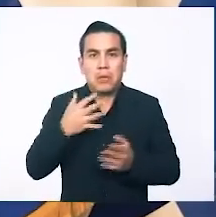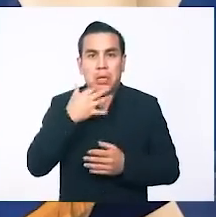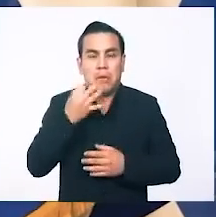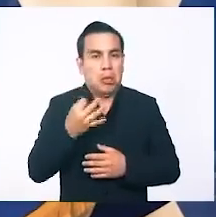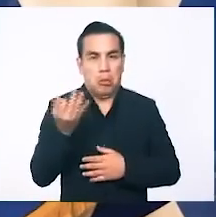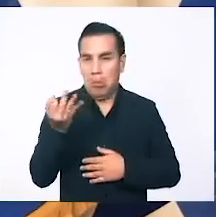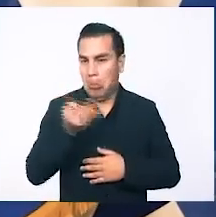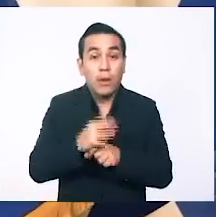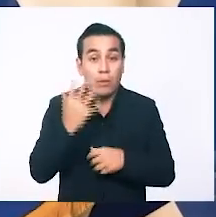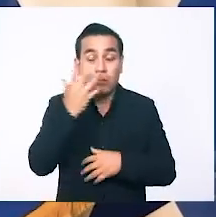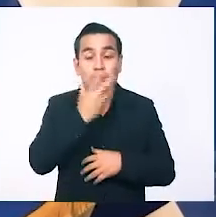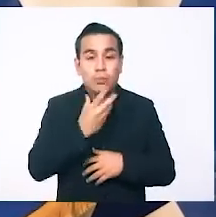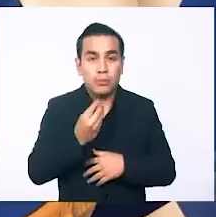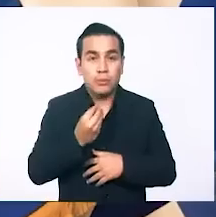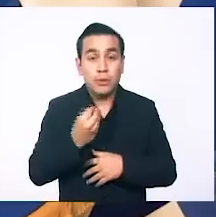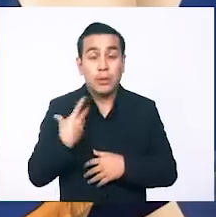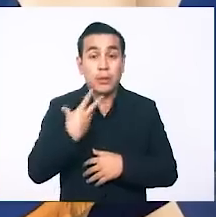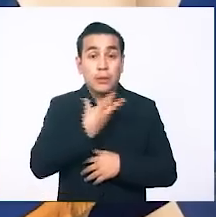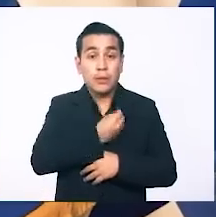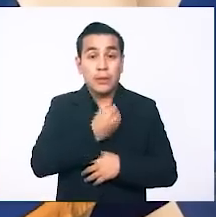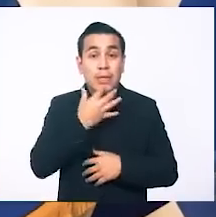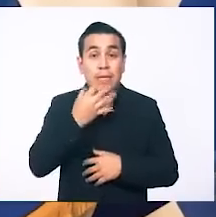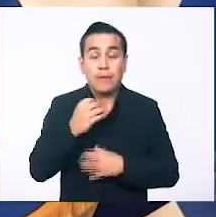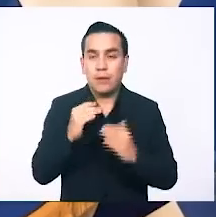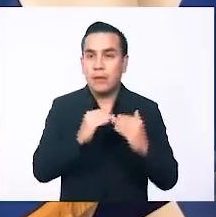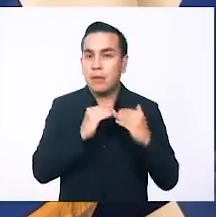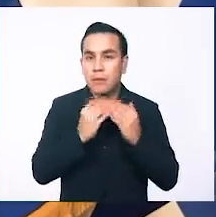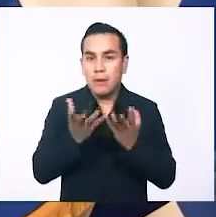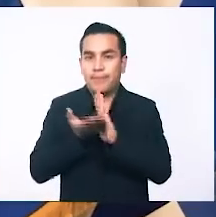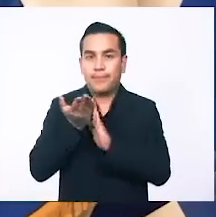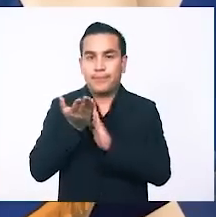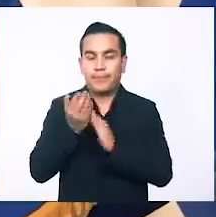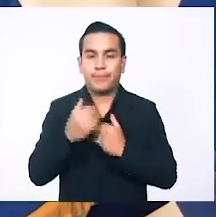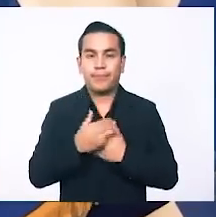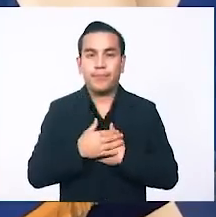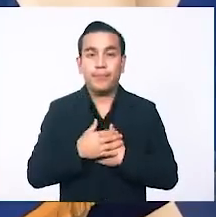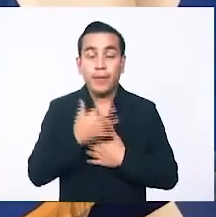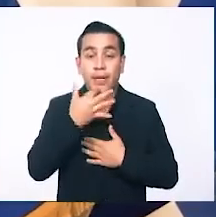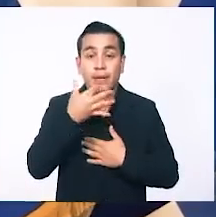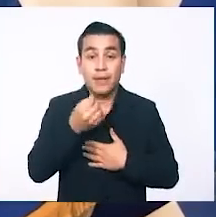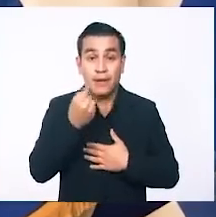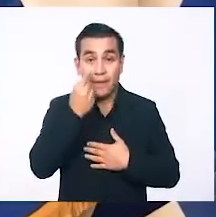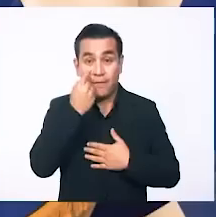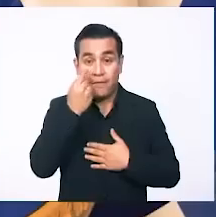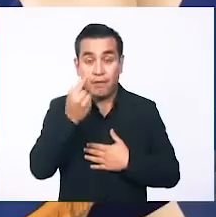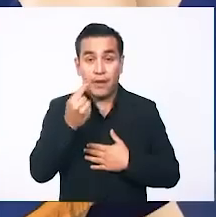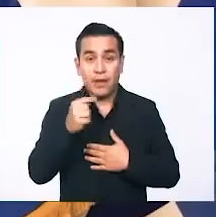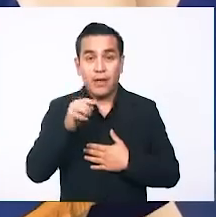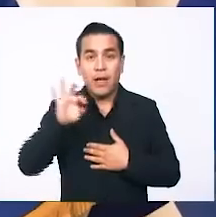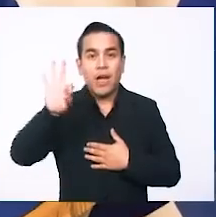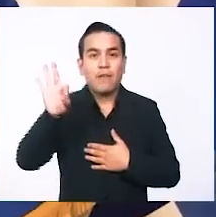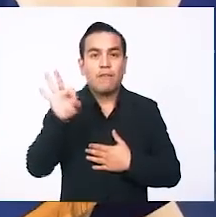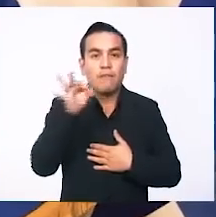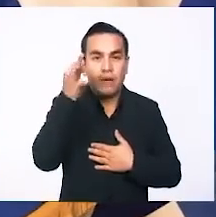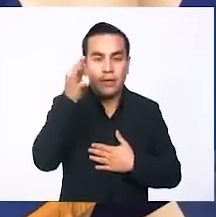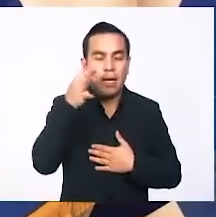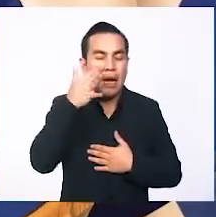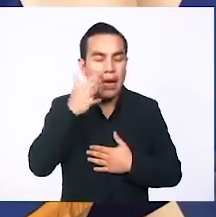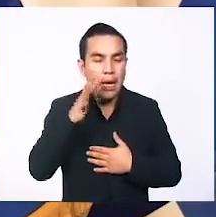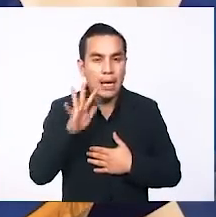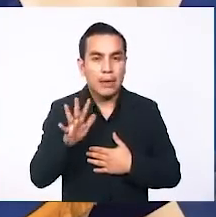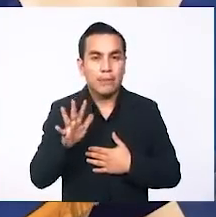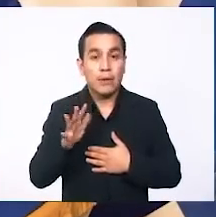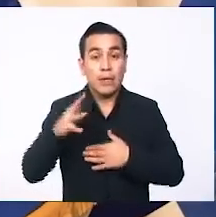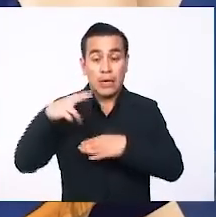los necesitan. A nosotros nos encantaría ser como Japón. Yo veo acá Francia, por ejemplo,